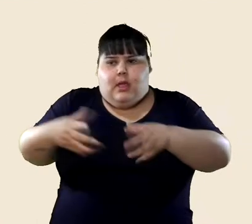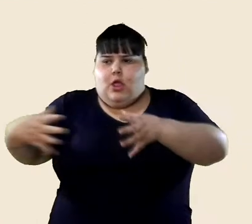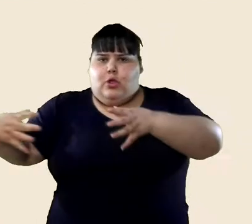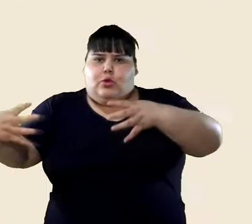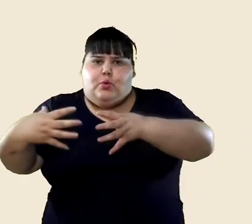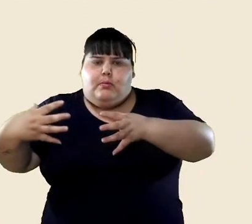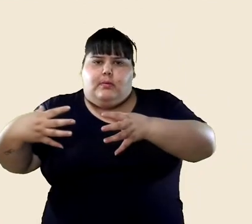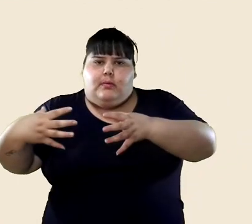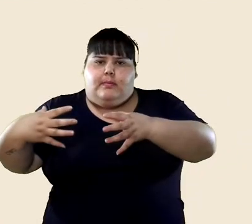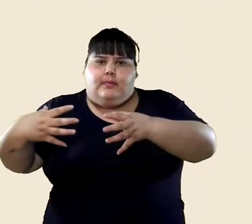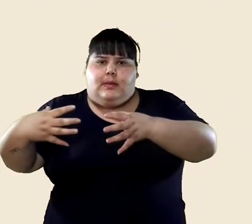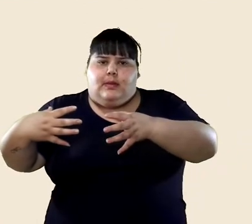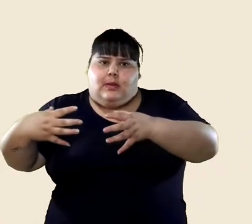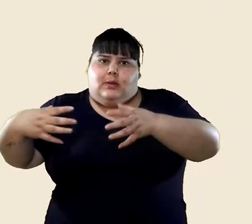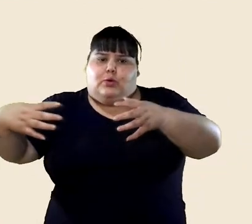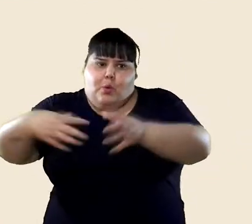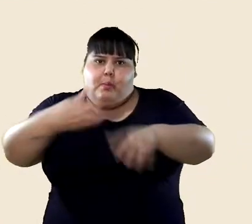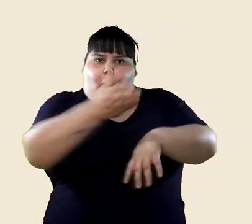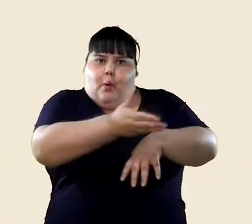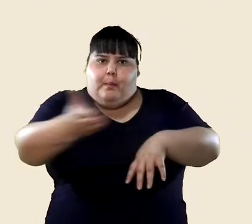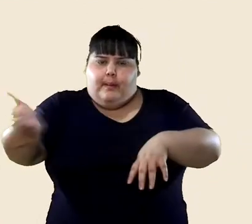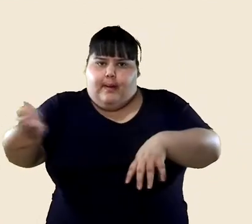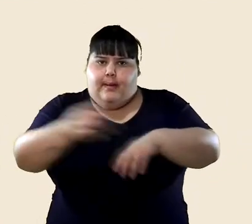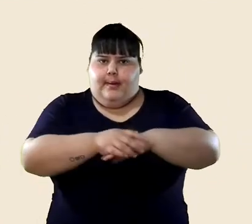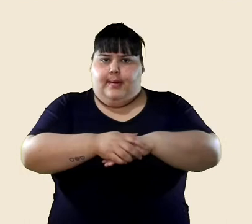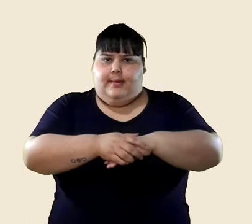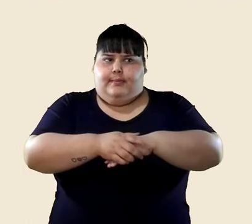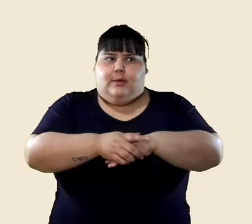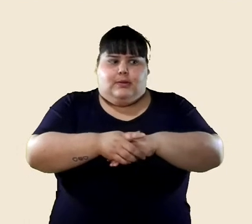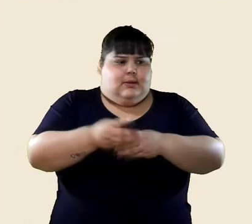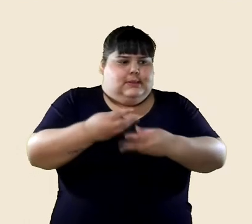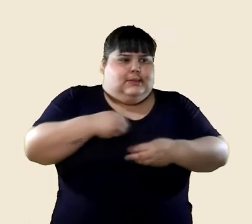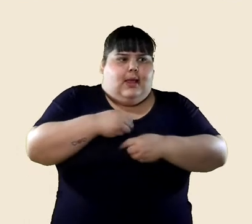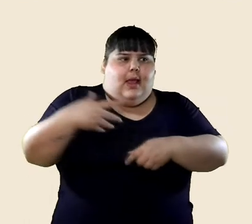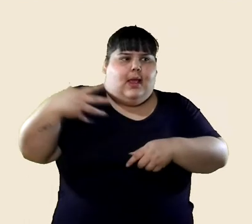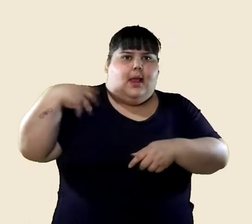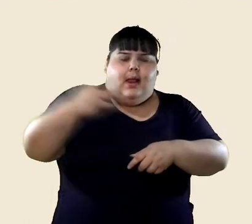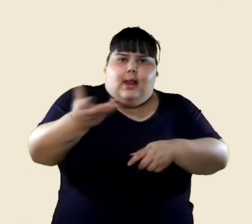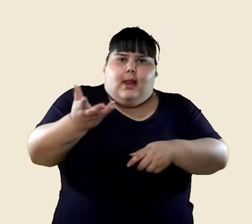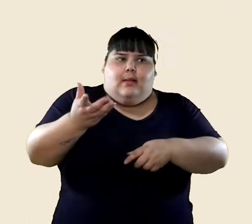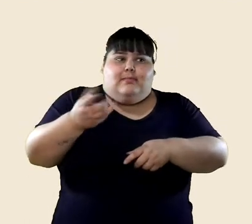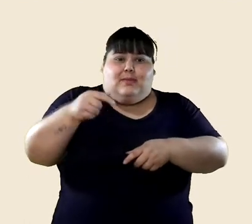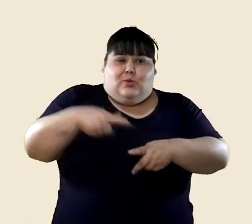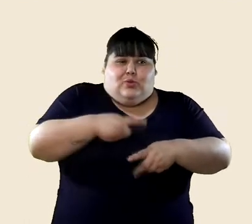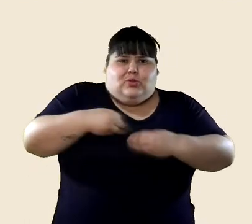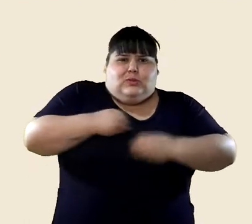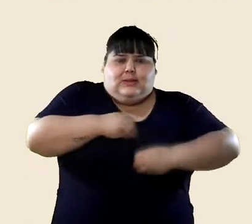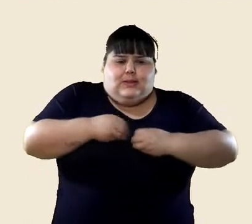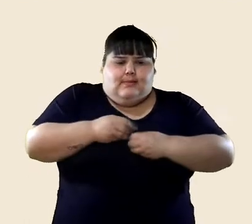grupo y como especie, digamos, como lo que nos pasa en general, digamos, poder poner en contexto todo esto